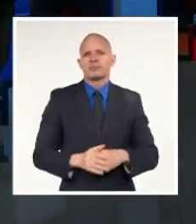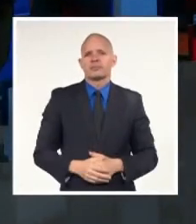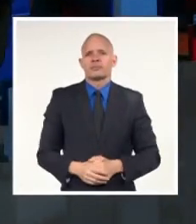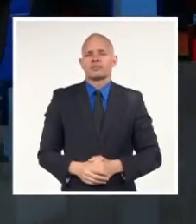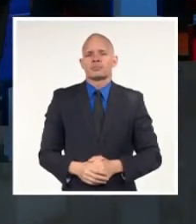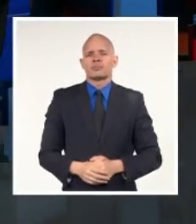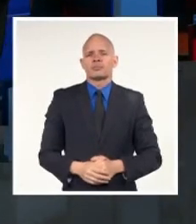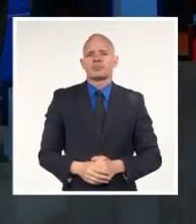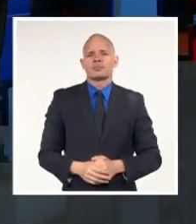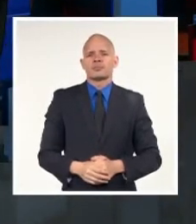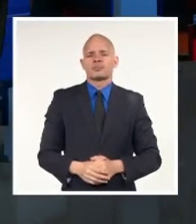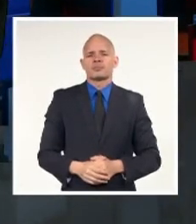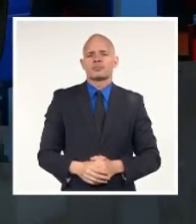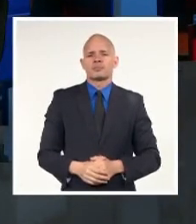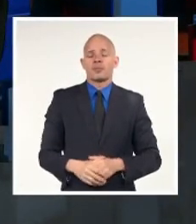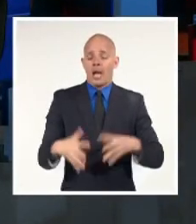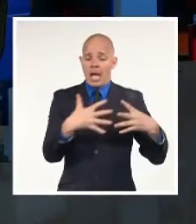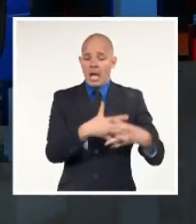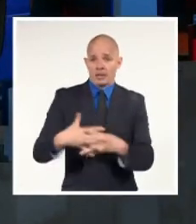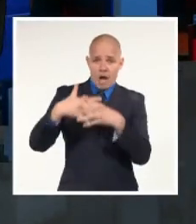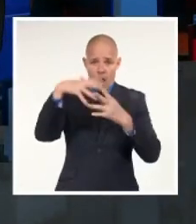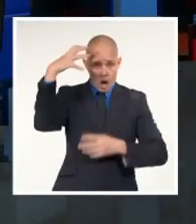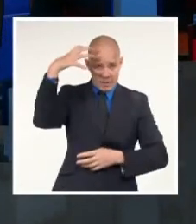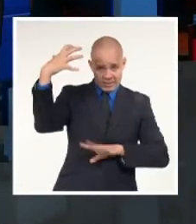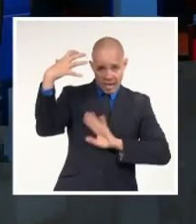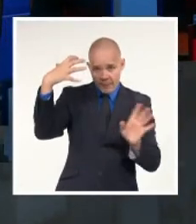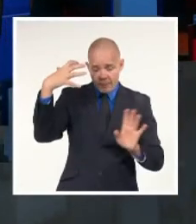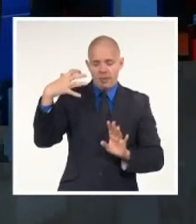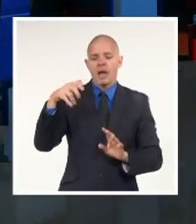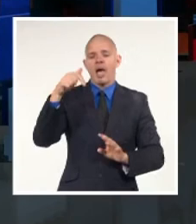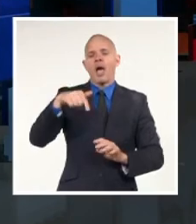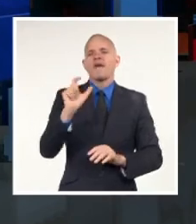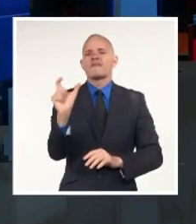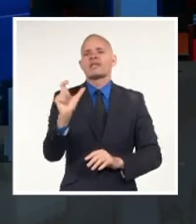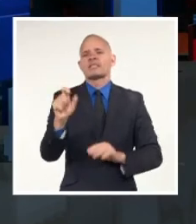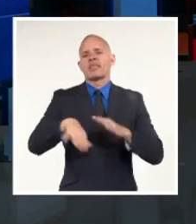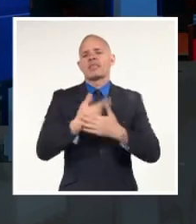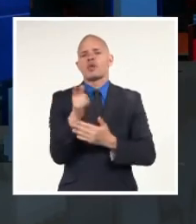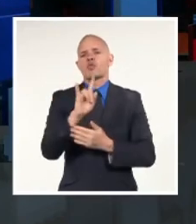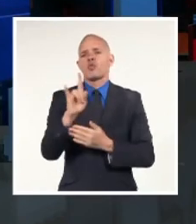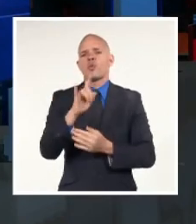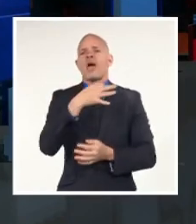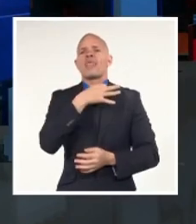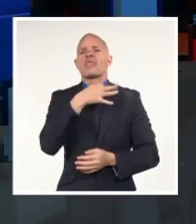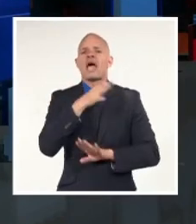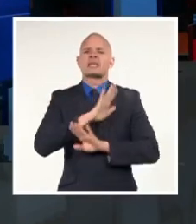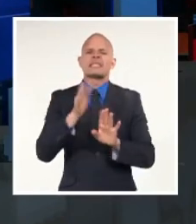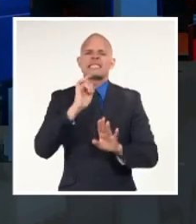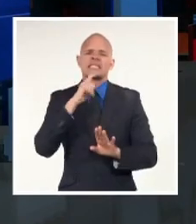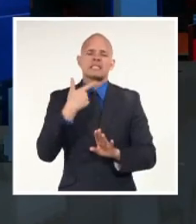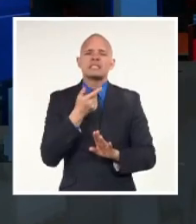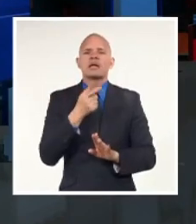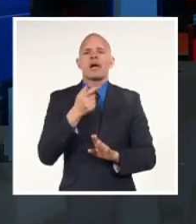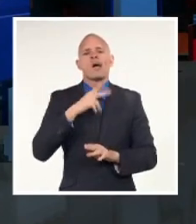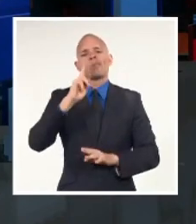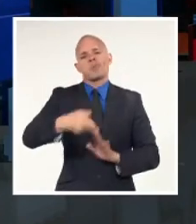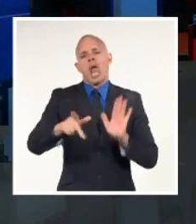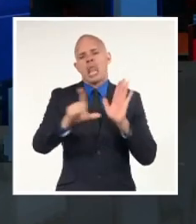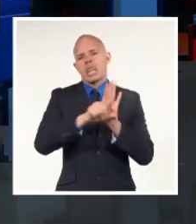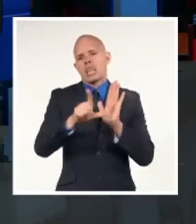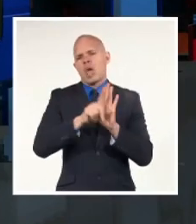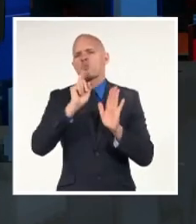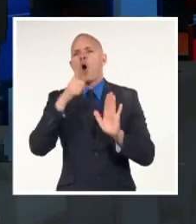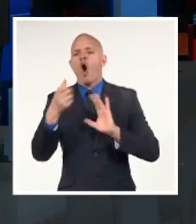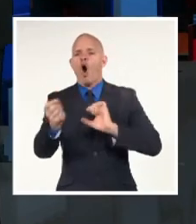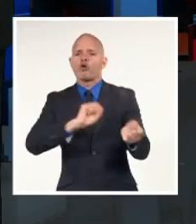El gobierno de Estados Unidos implementa desde este 9 de enero una política para reducir el número de personas que buscan ingresar a ese territorio